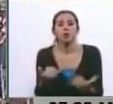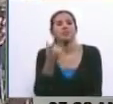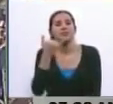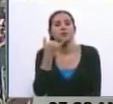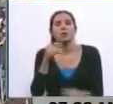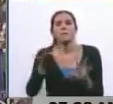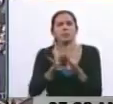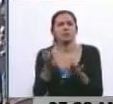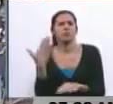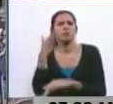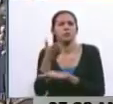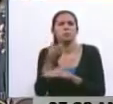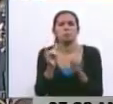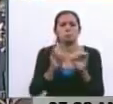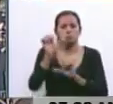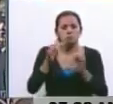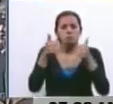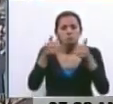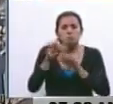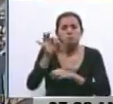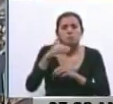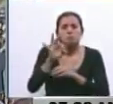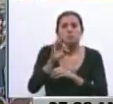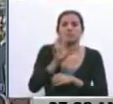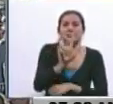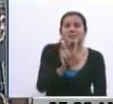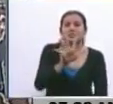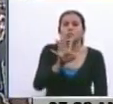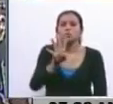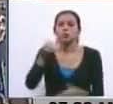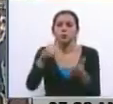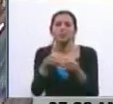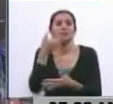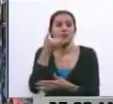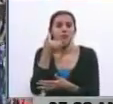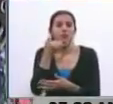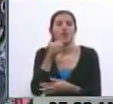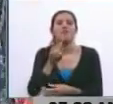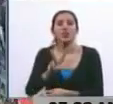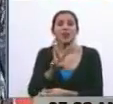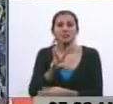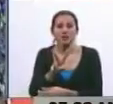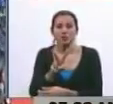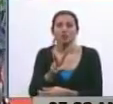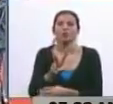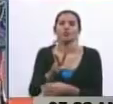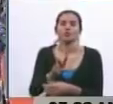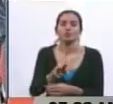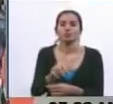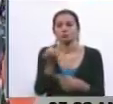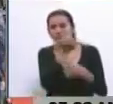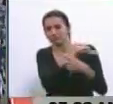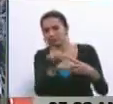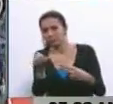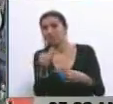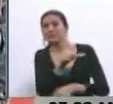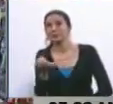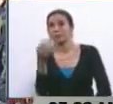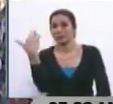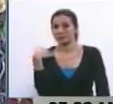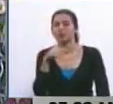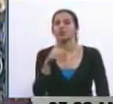producción 354.000 Vergatarios. Esos ya salieron en la semana pasada,